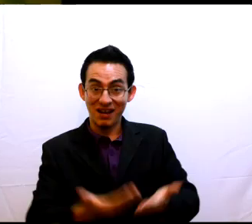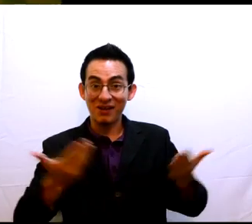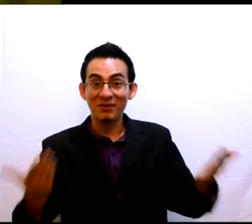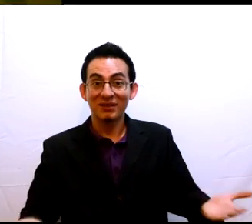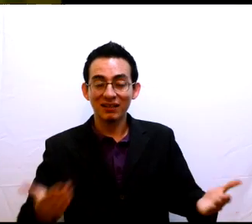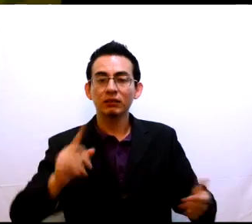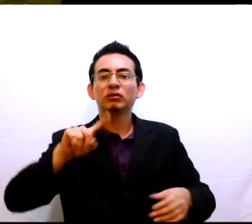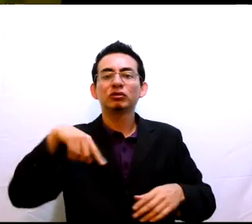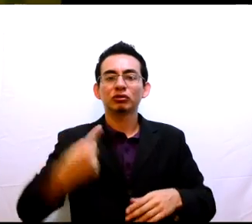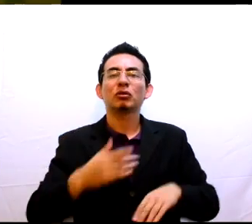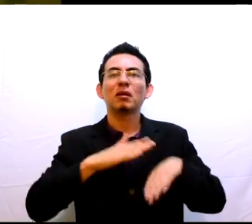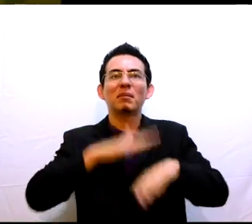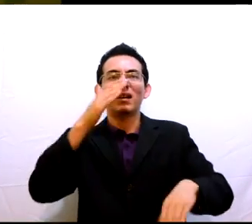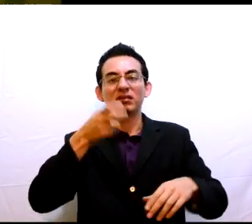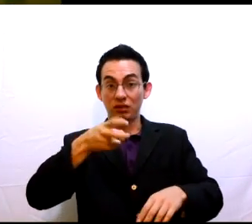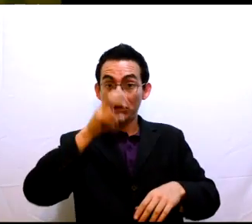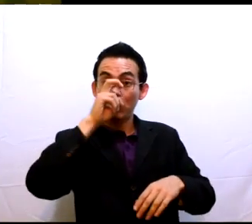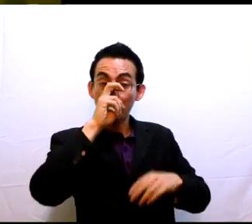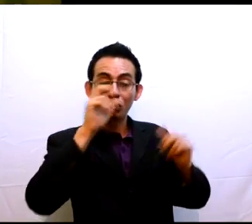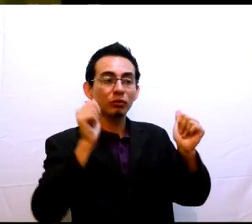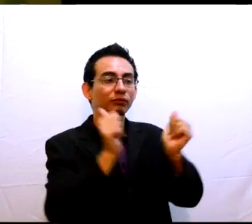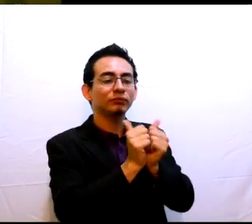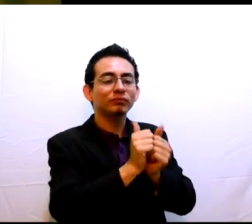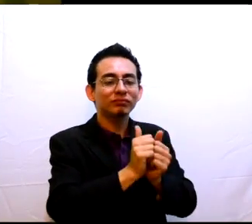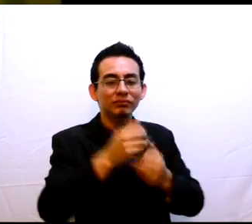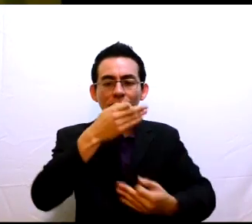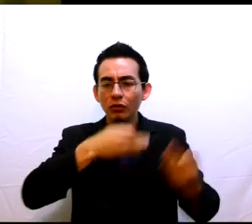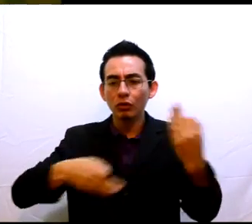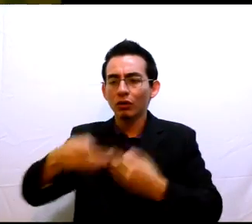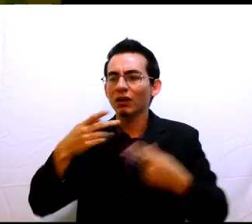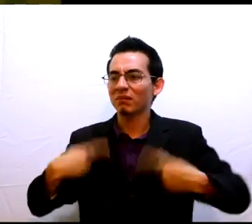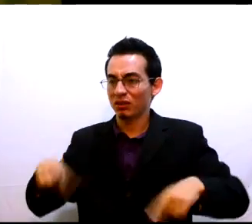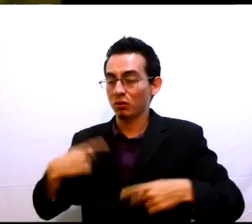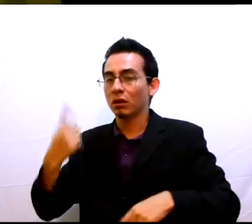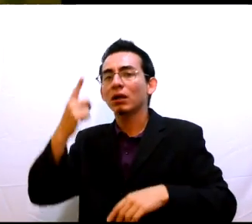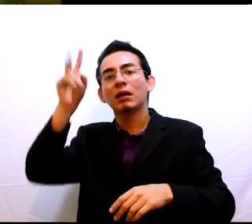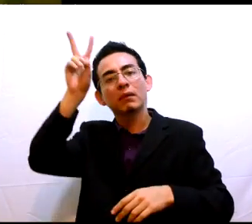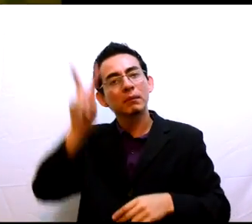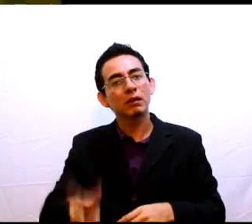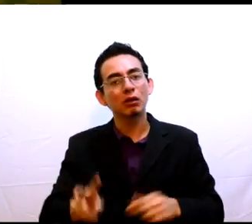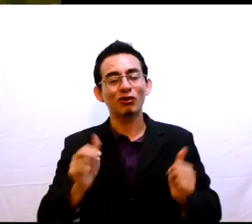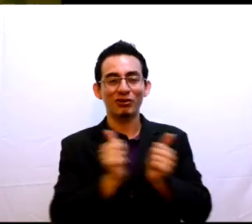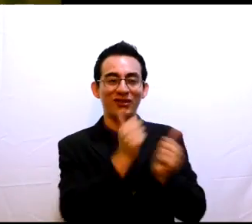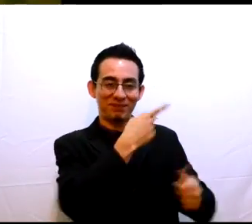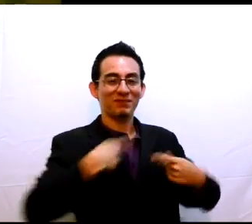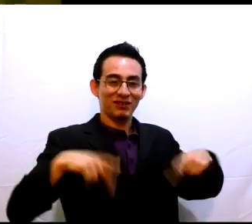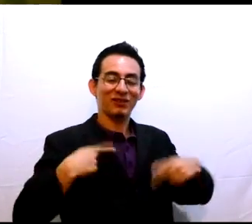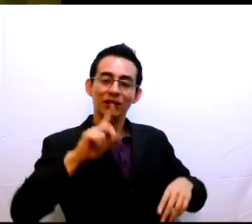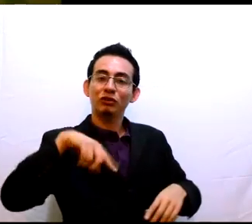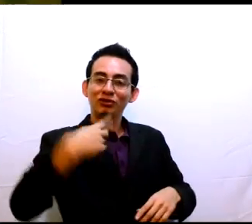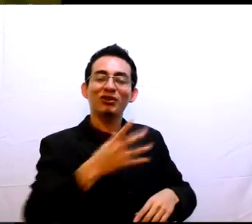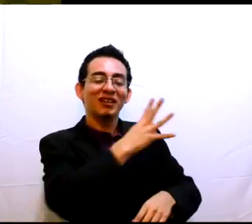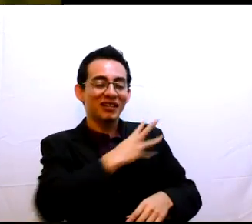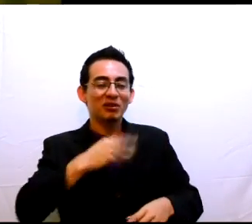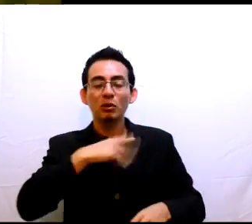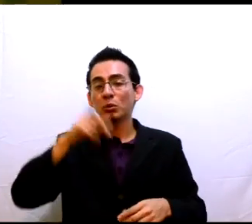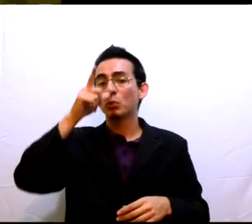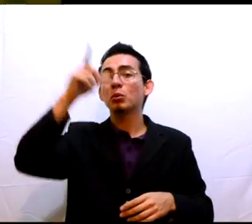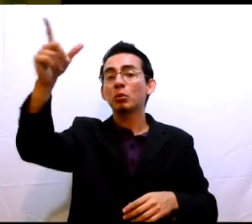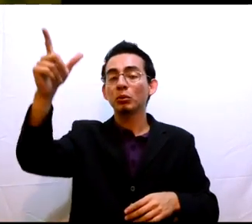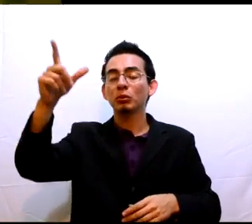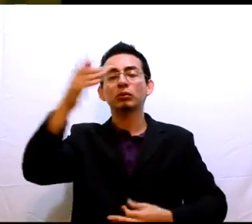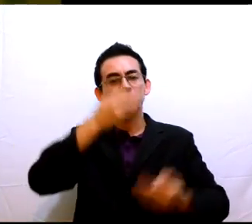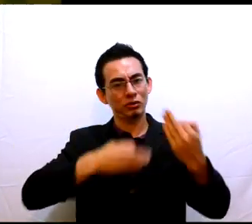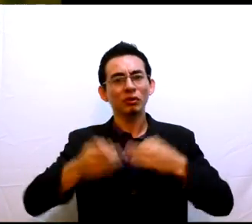en el trato con sus semejantes que los hijos de luz y yo os digo ganar amigos por medio de las riquezas